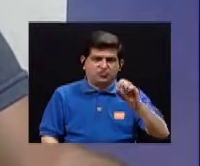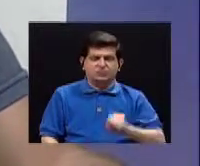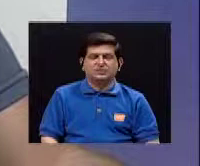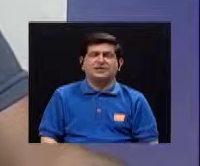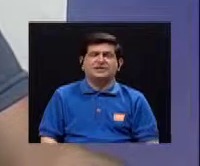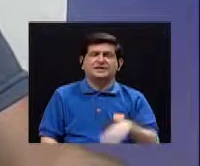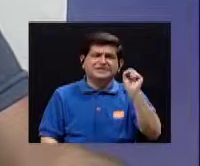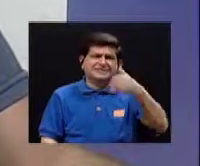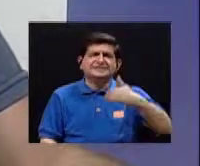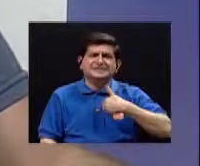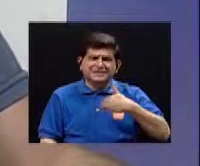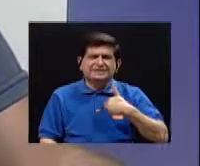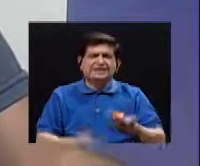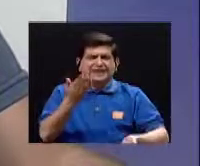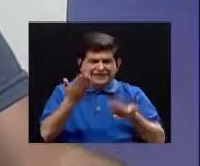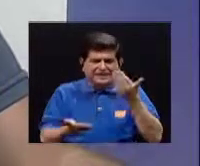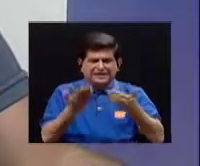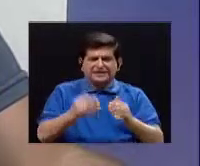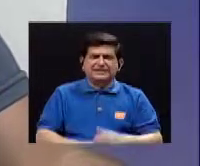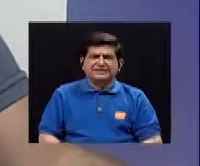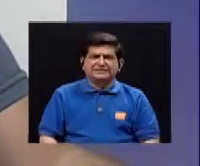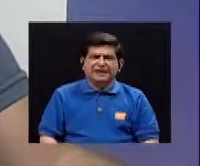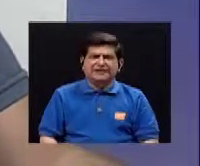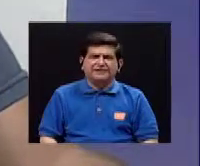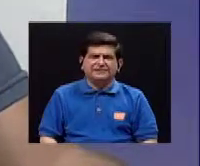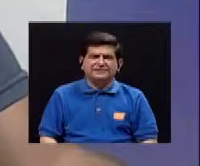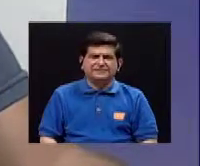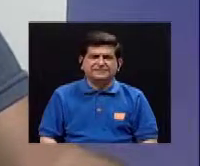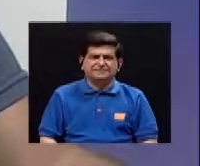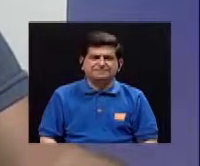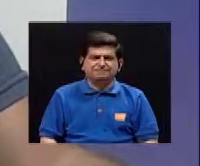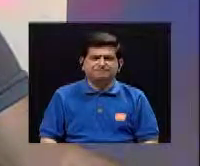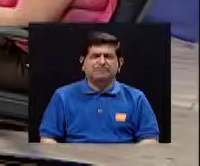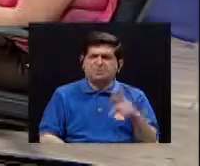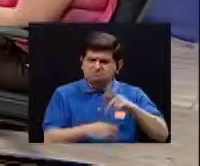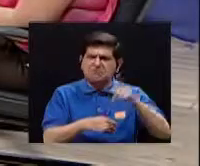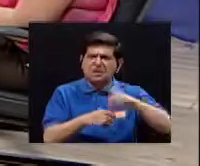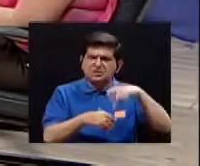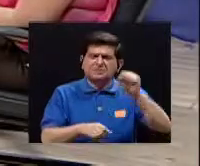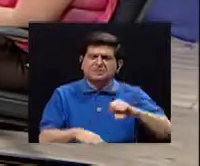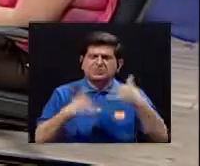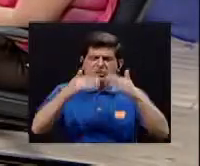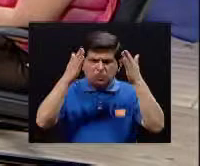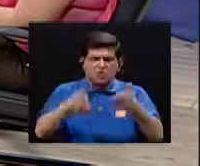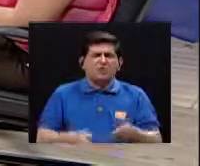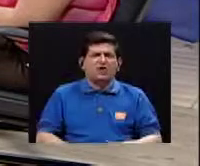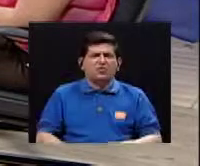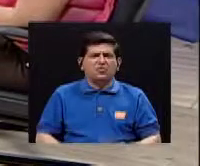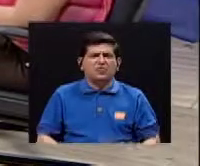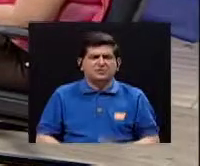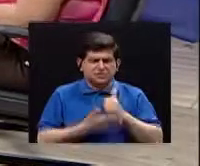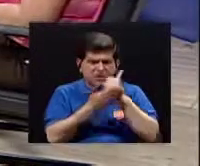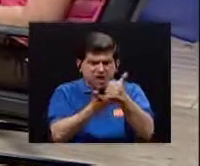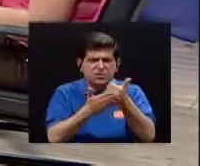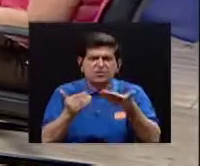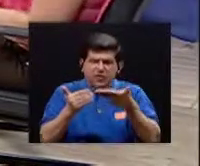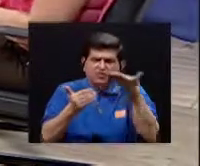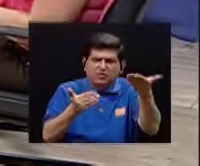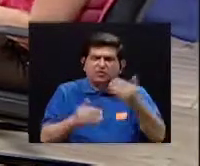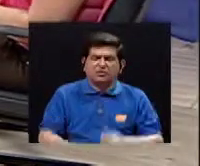si hubo como una hubo mucha mucha participación los jugadores nos facilitaron